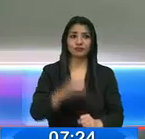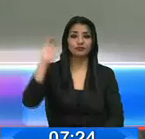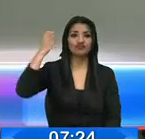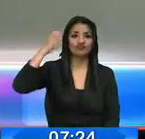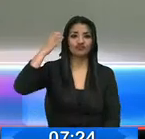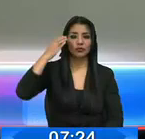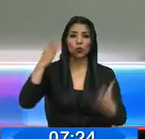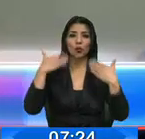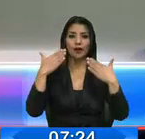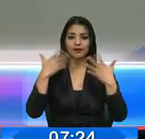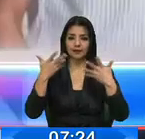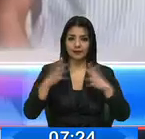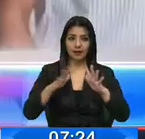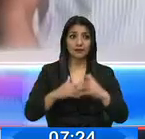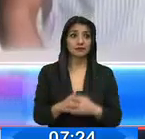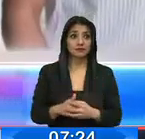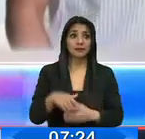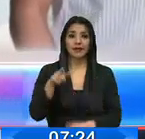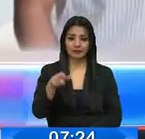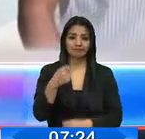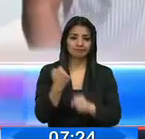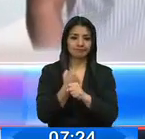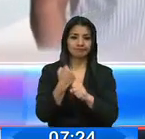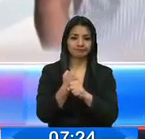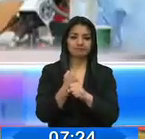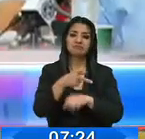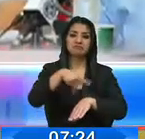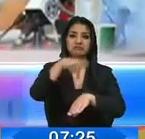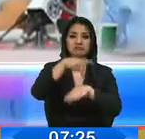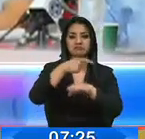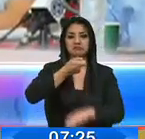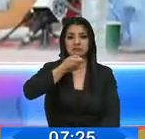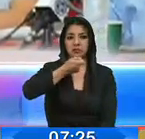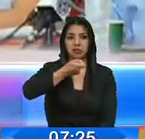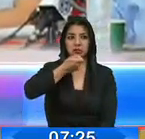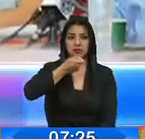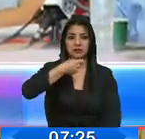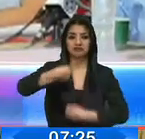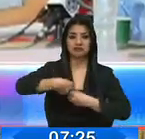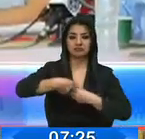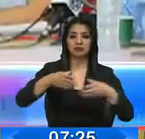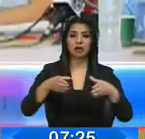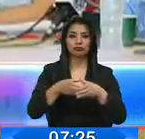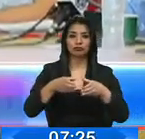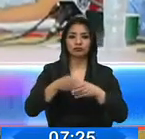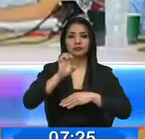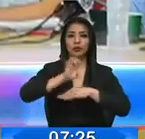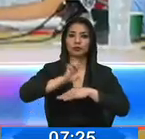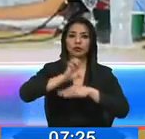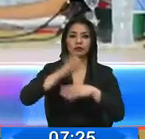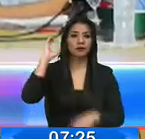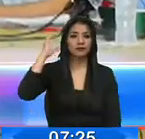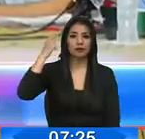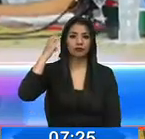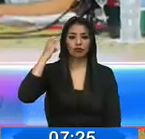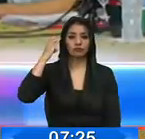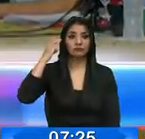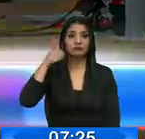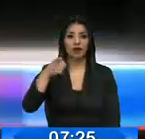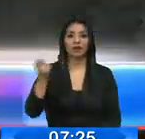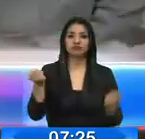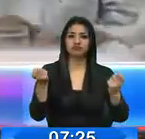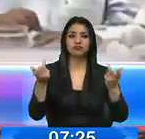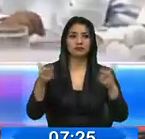ciudad de Guayaquil, desde donde ejerce el periodismo, y es miembro de la Asociación Ecuatoriana de Radiodifusión, la cual